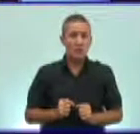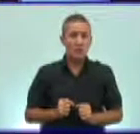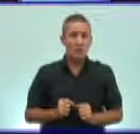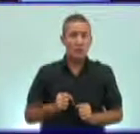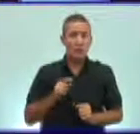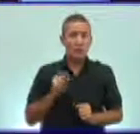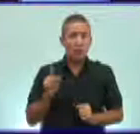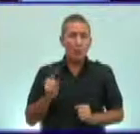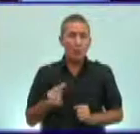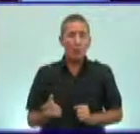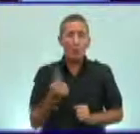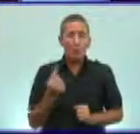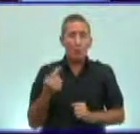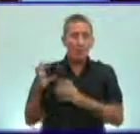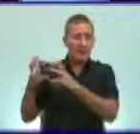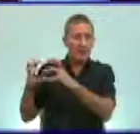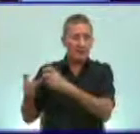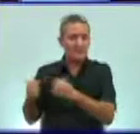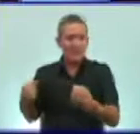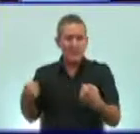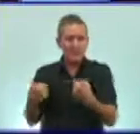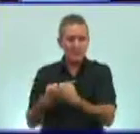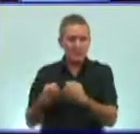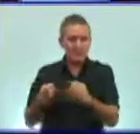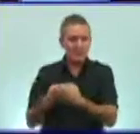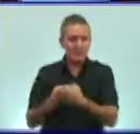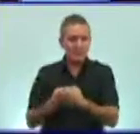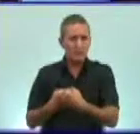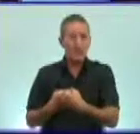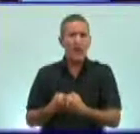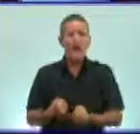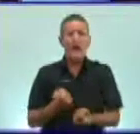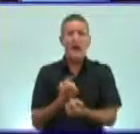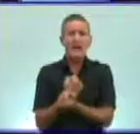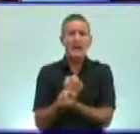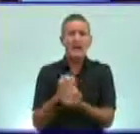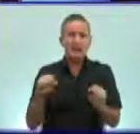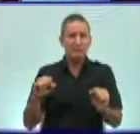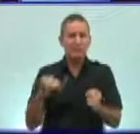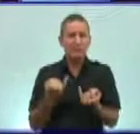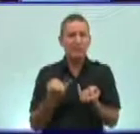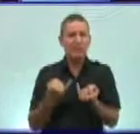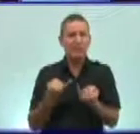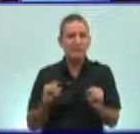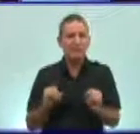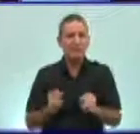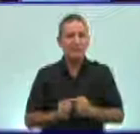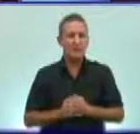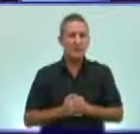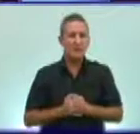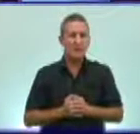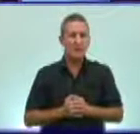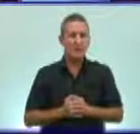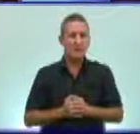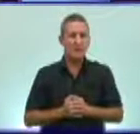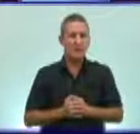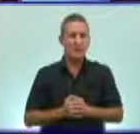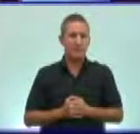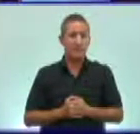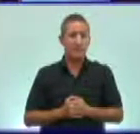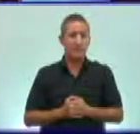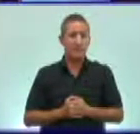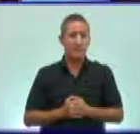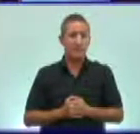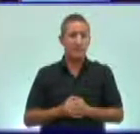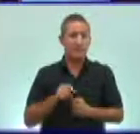que se oponían a la gesta independentista de ese entonces, la respuesta de los revolucionarios y los independentistas.